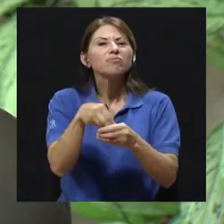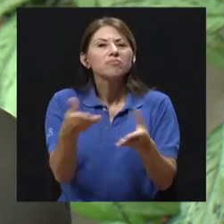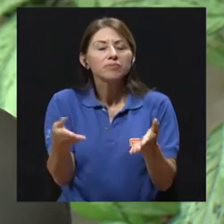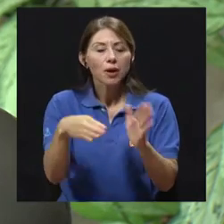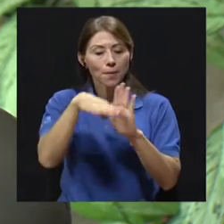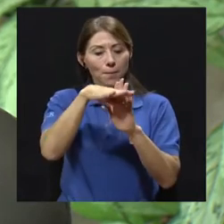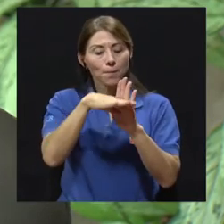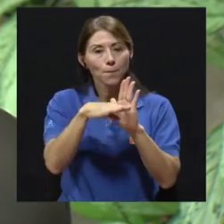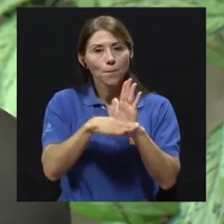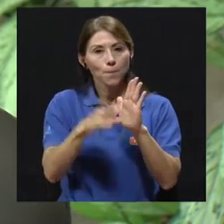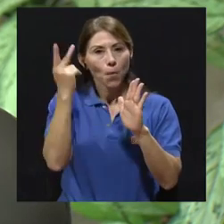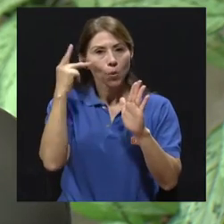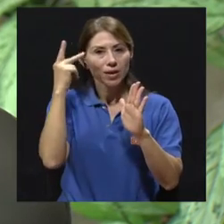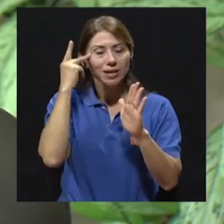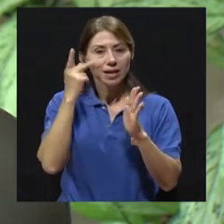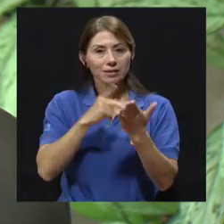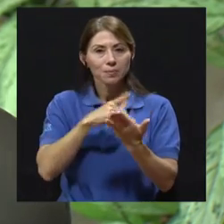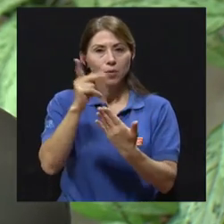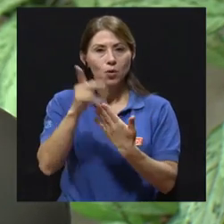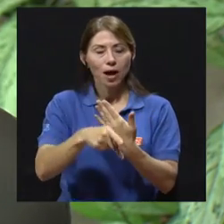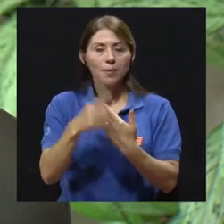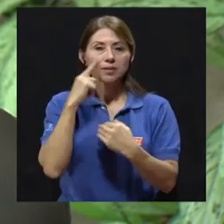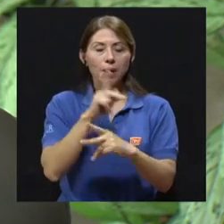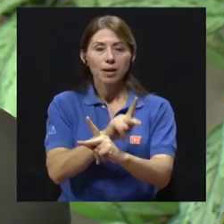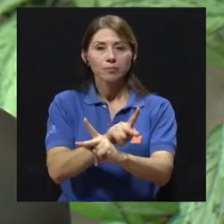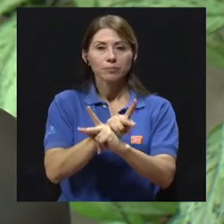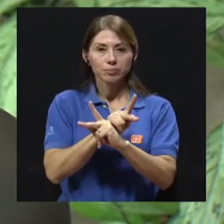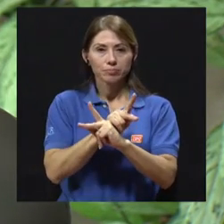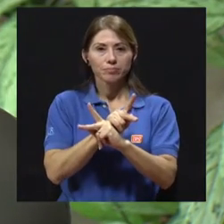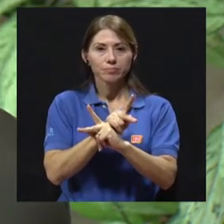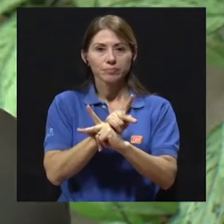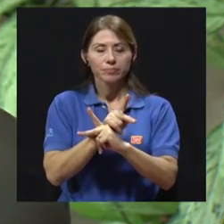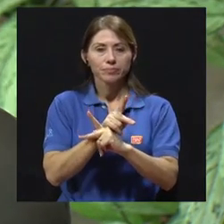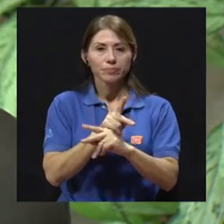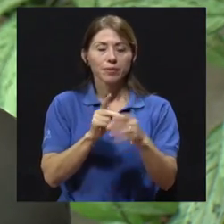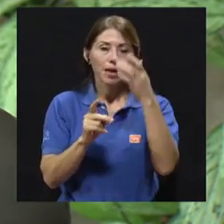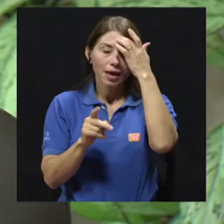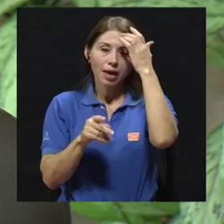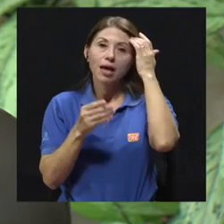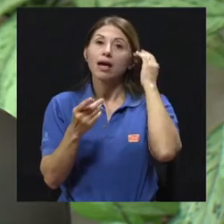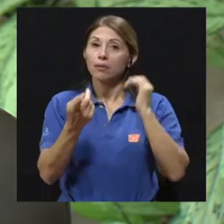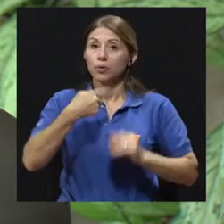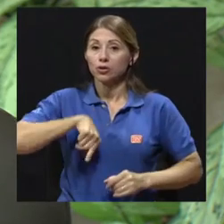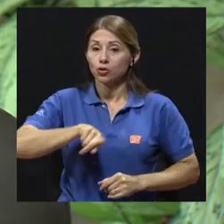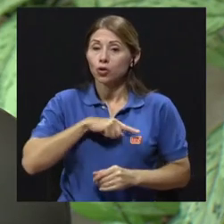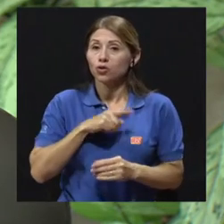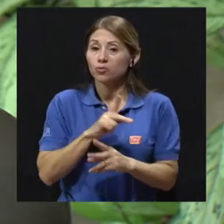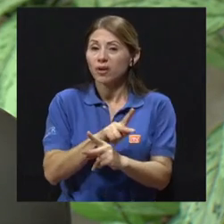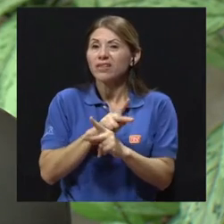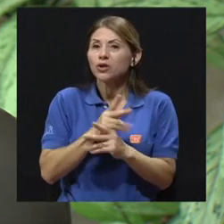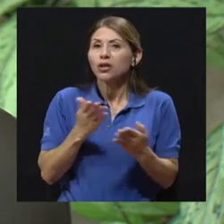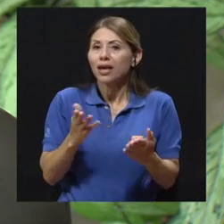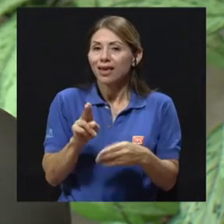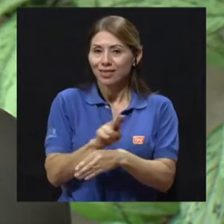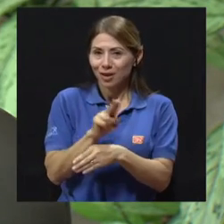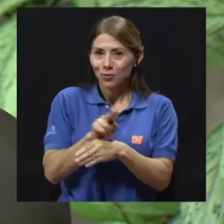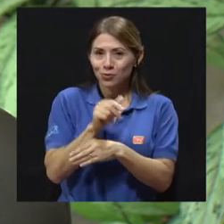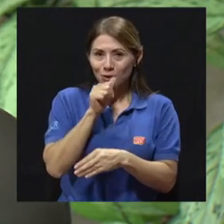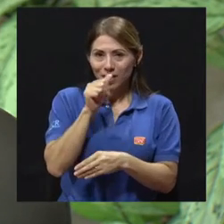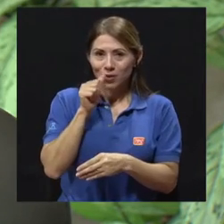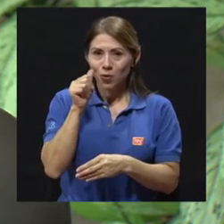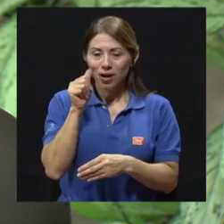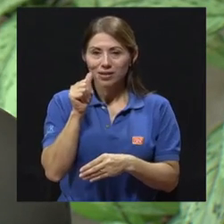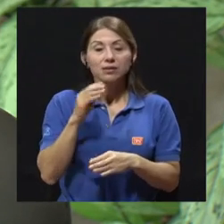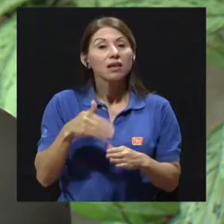las políticas y programas en materia de prevención. En este caso, que nos compete en prevención del consumo de sustancias, ¿verdad?, y